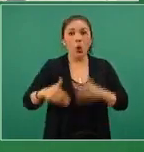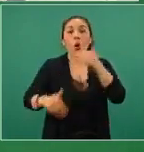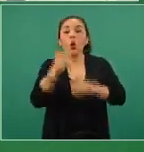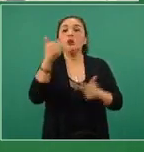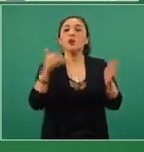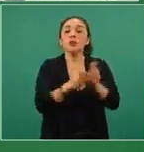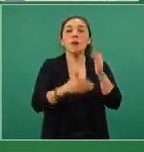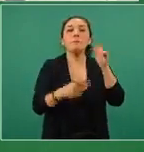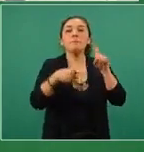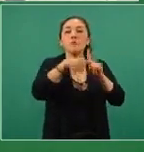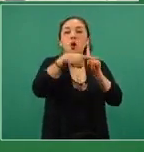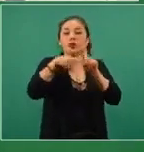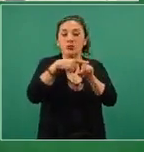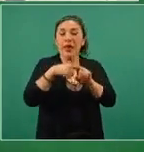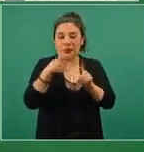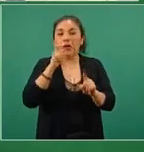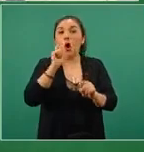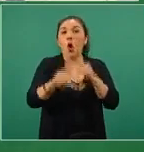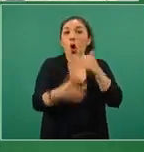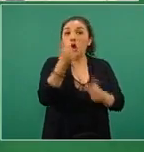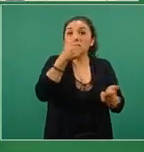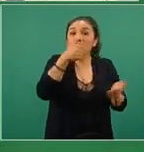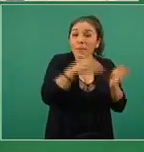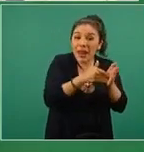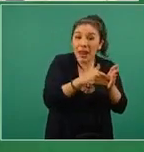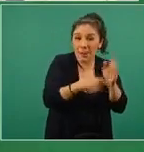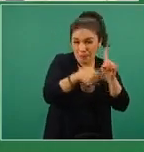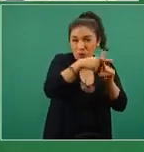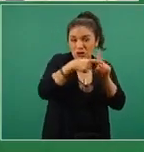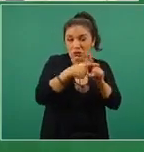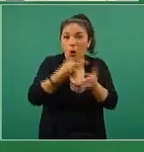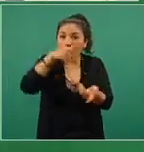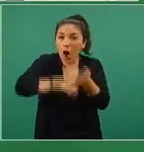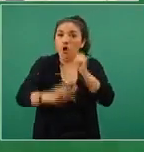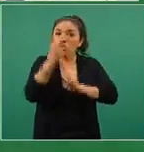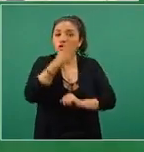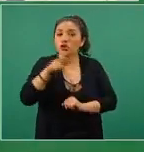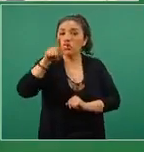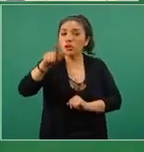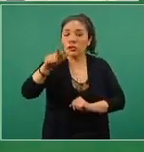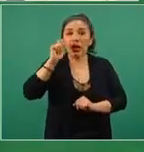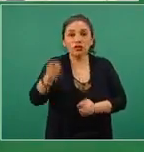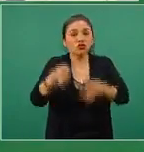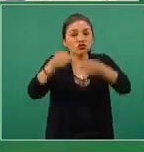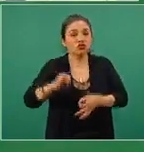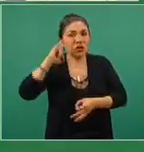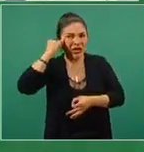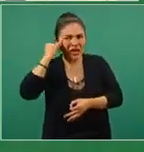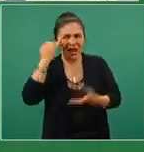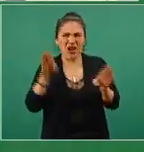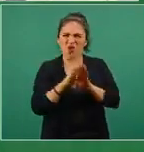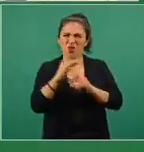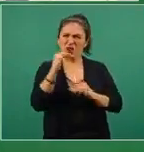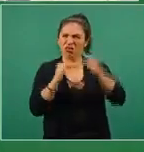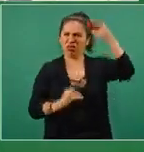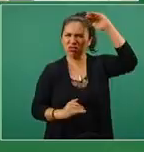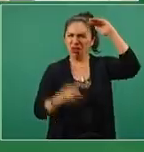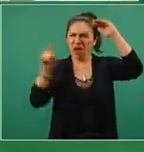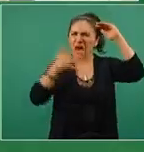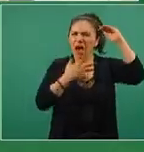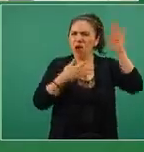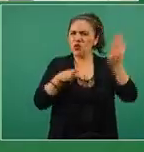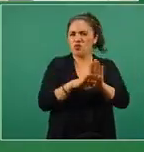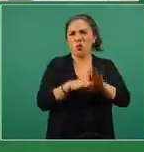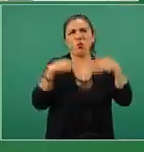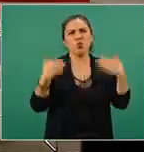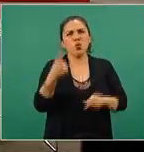casos positivos. O sea que de 11,000 casos positivos, solo 217 sean indígenas. Suena un poco dispar para una población que tiene un cuarto de